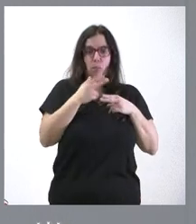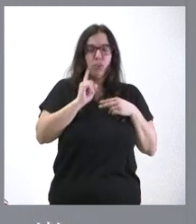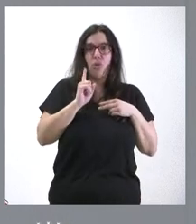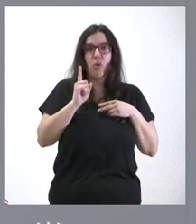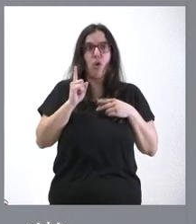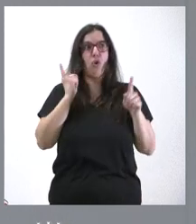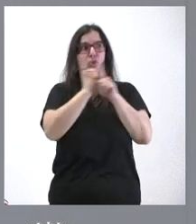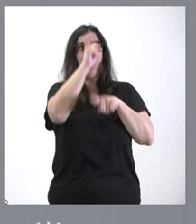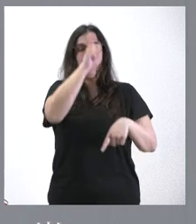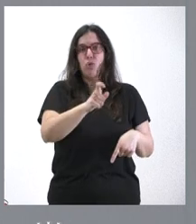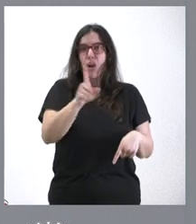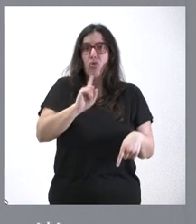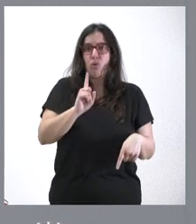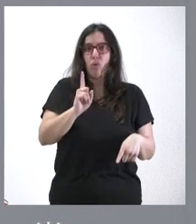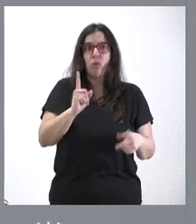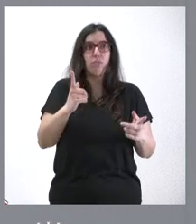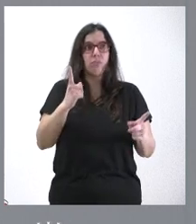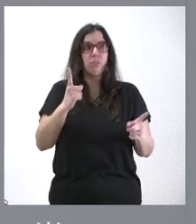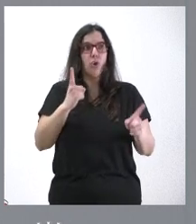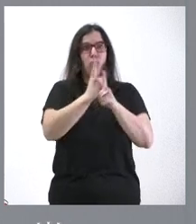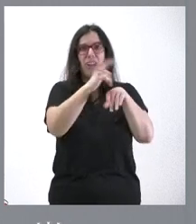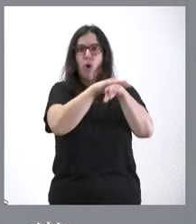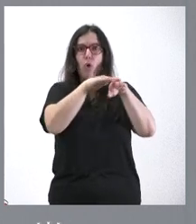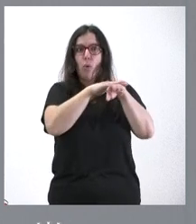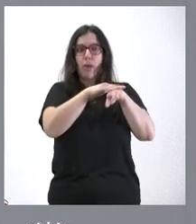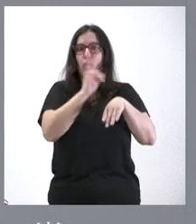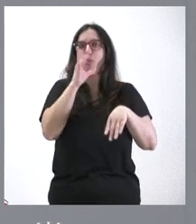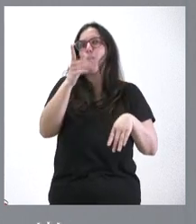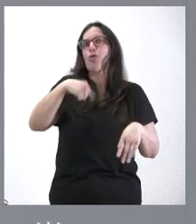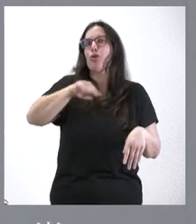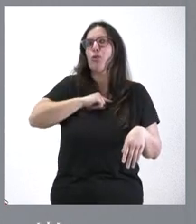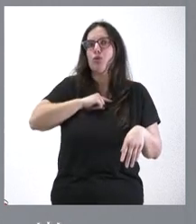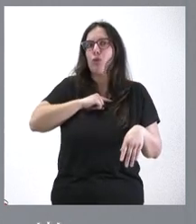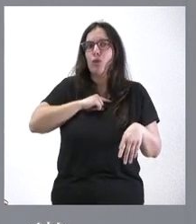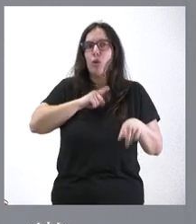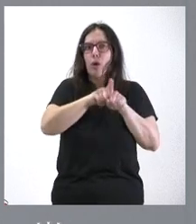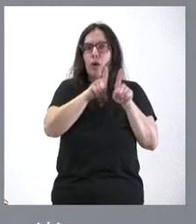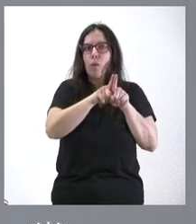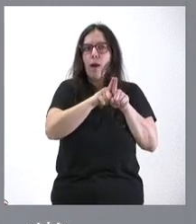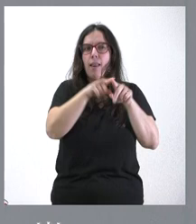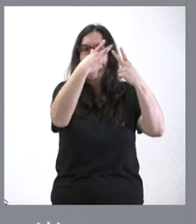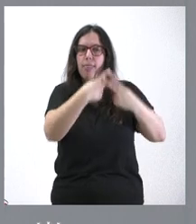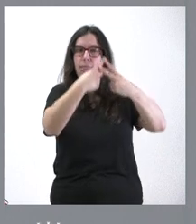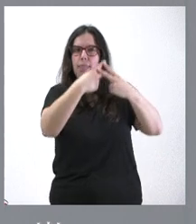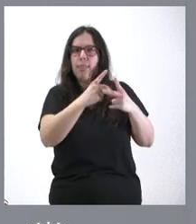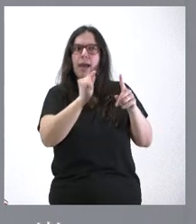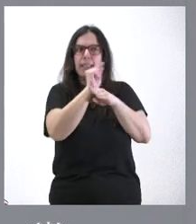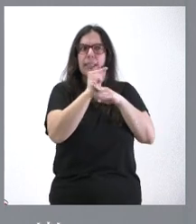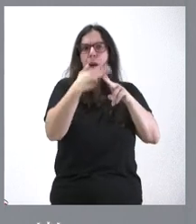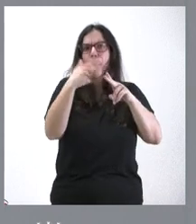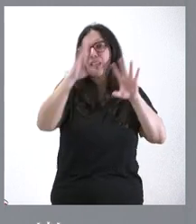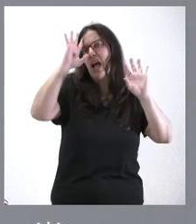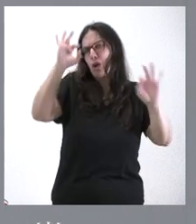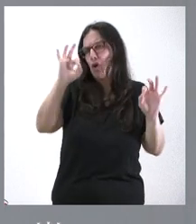una persona no a un gobierno porque nosotros estamos sometidos al escrutinio y a la crítica política y lógicamente la